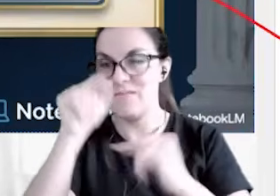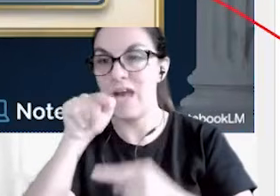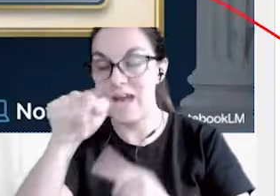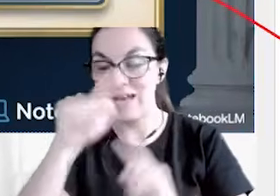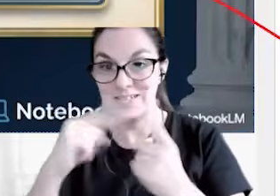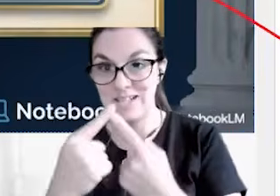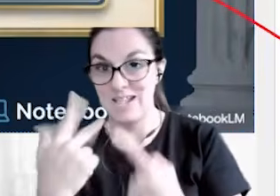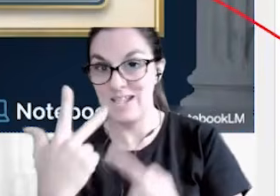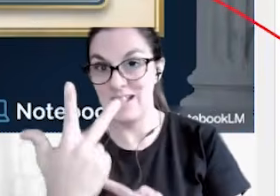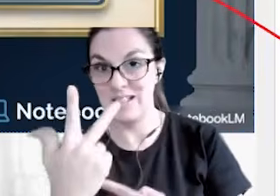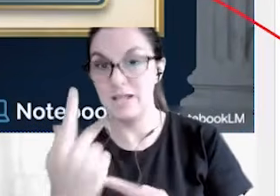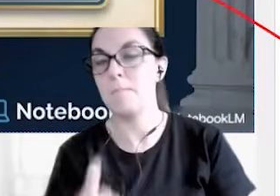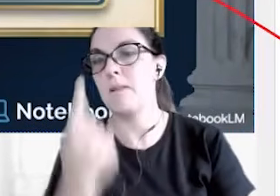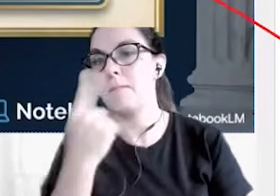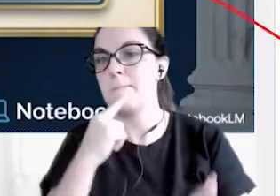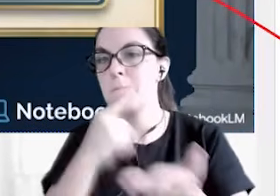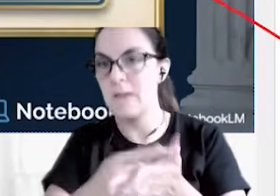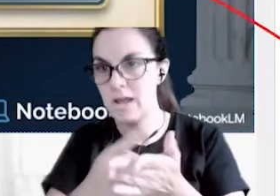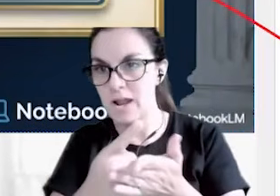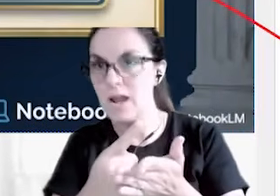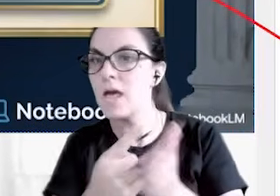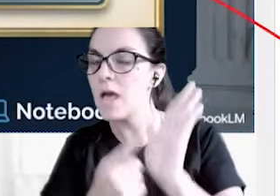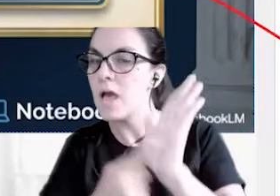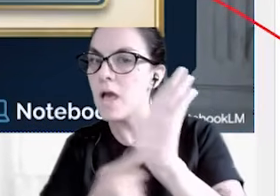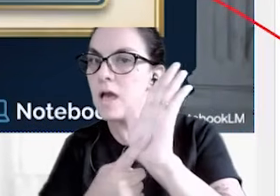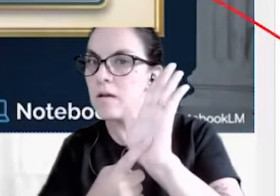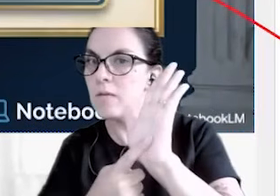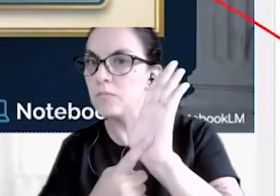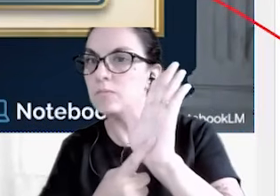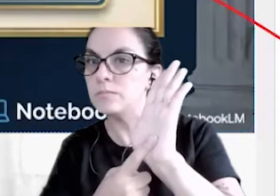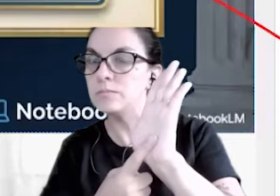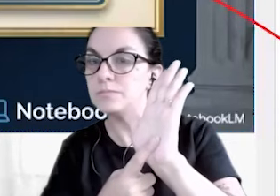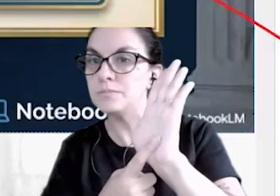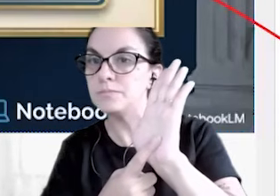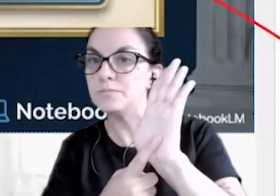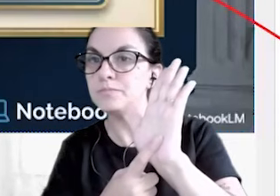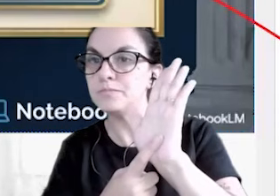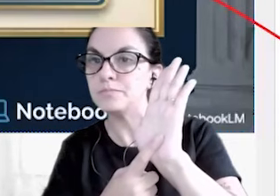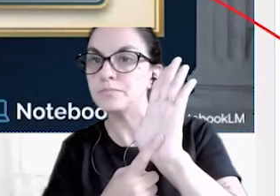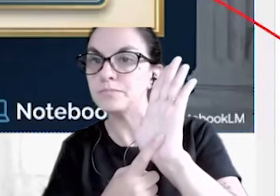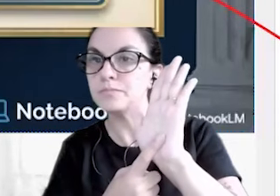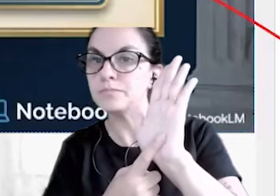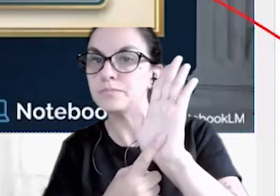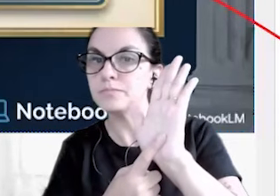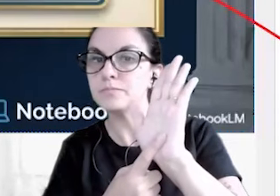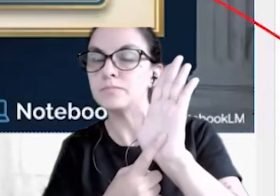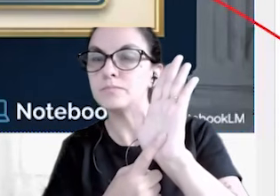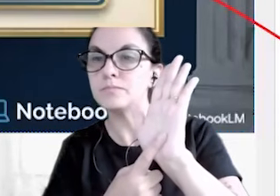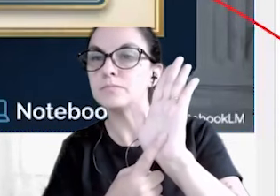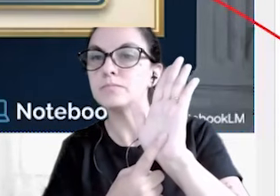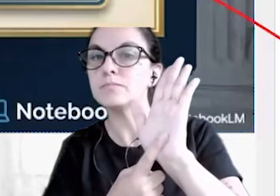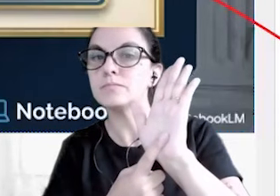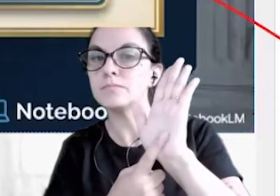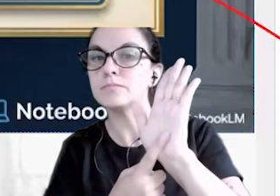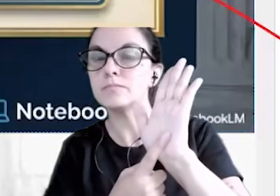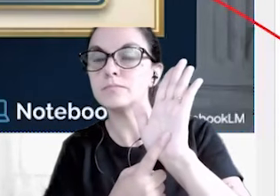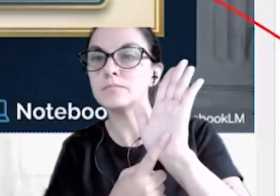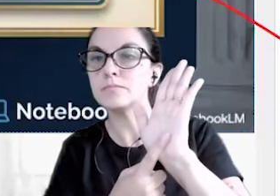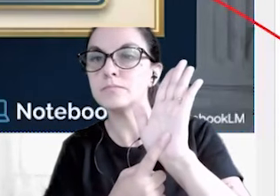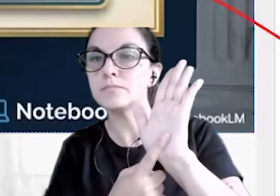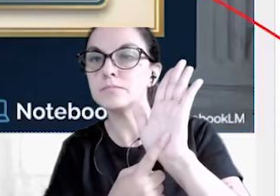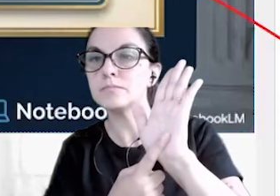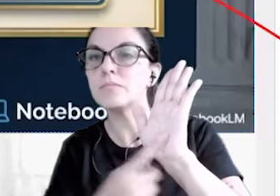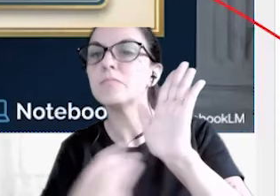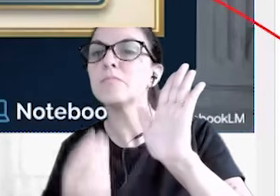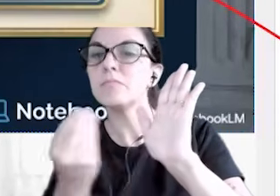el primer fallo, lo que dice lo que estableció la sala 3 es que correctamente se trataba